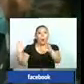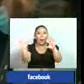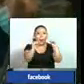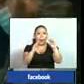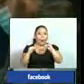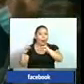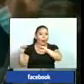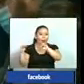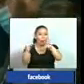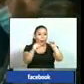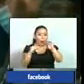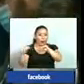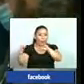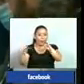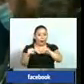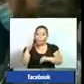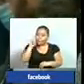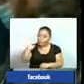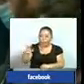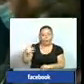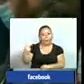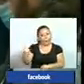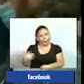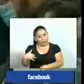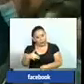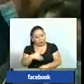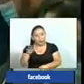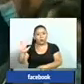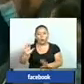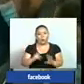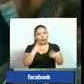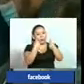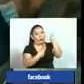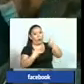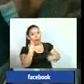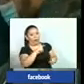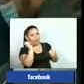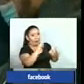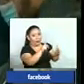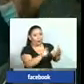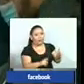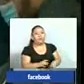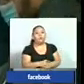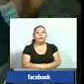pero por favor me voy a referir a las preguntas de la diputada de Escobar